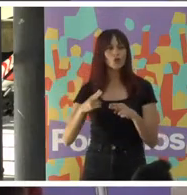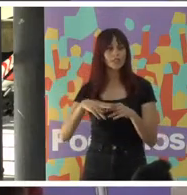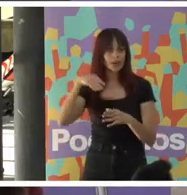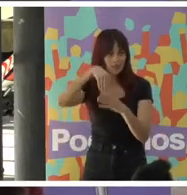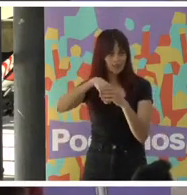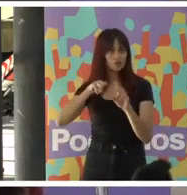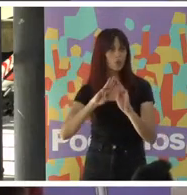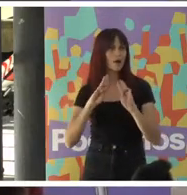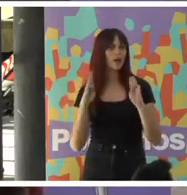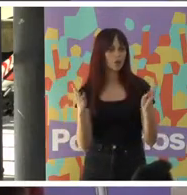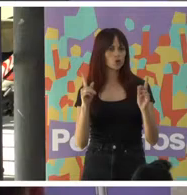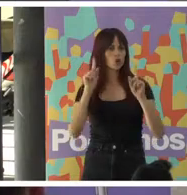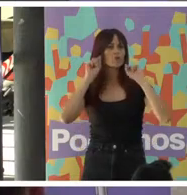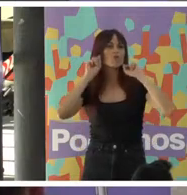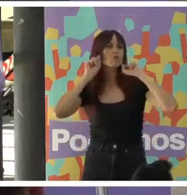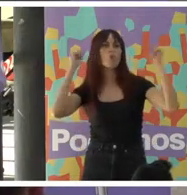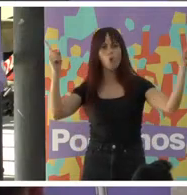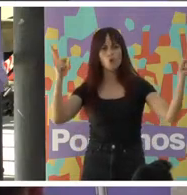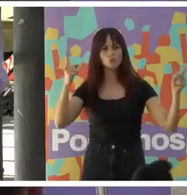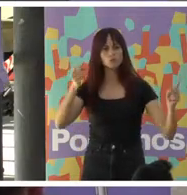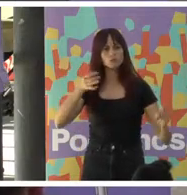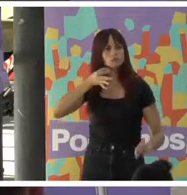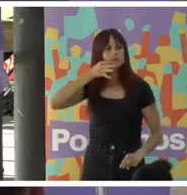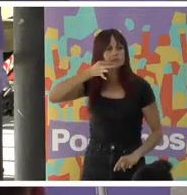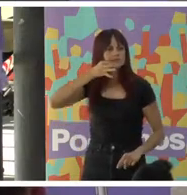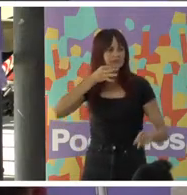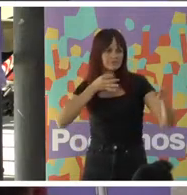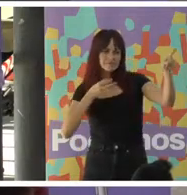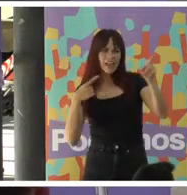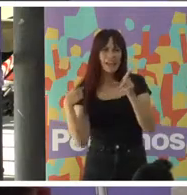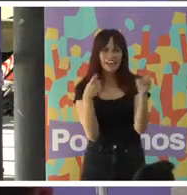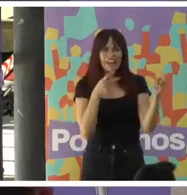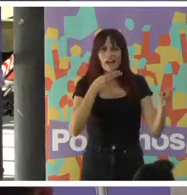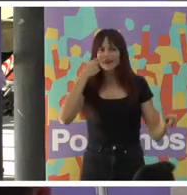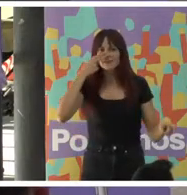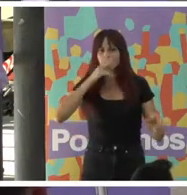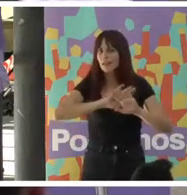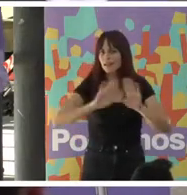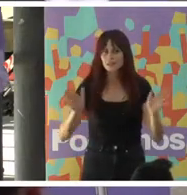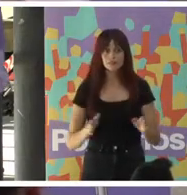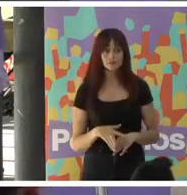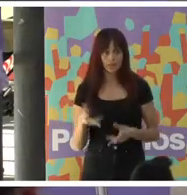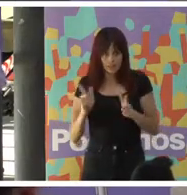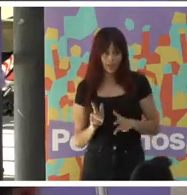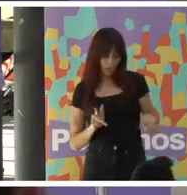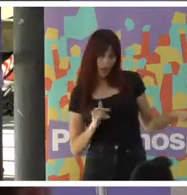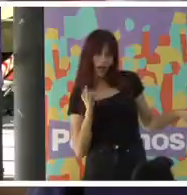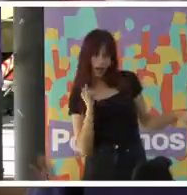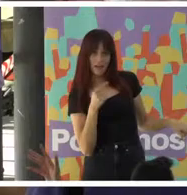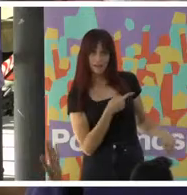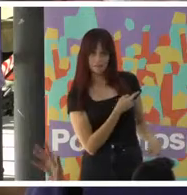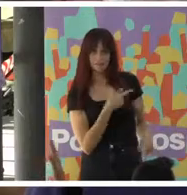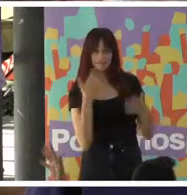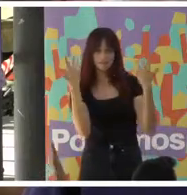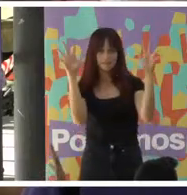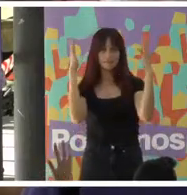Parlamento que se atrevió a decir que aquello era una guerra interesada. Está aquí sentada hoy.